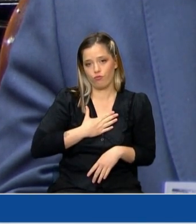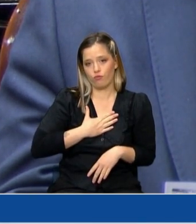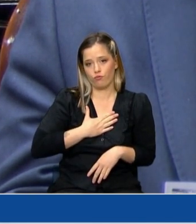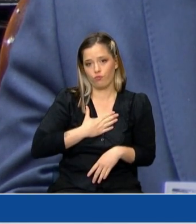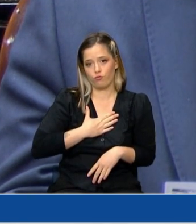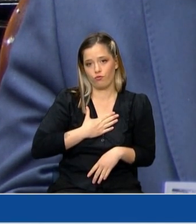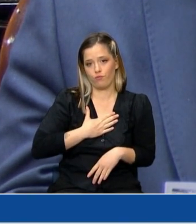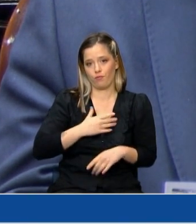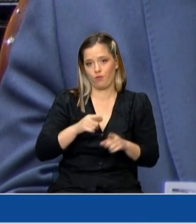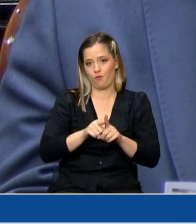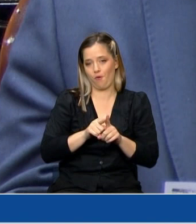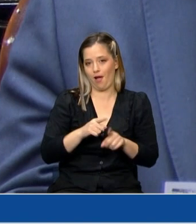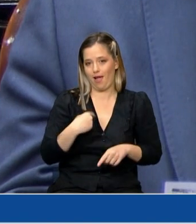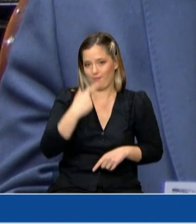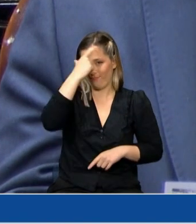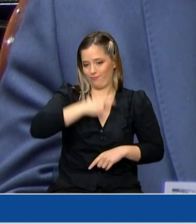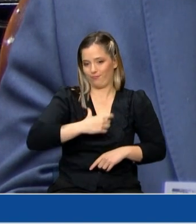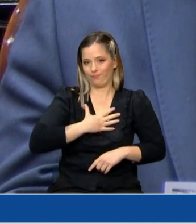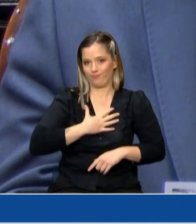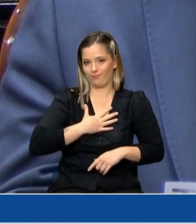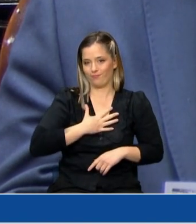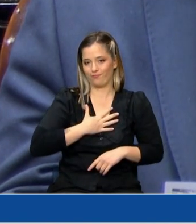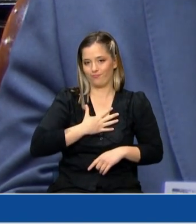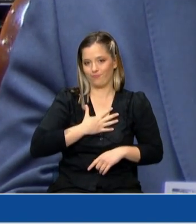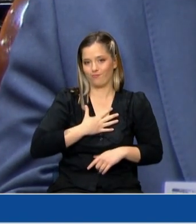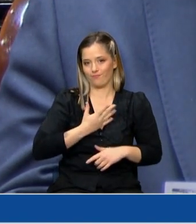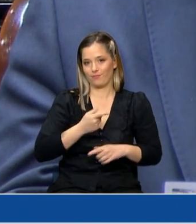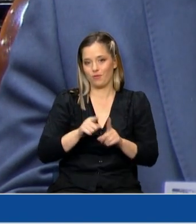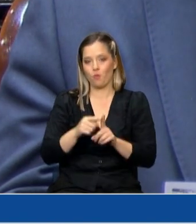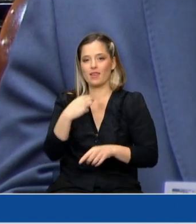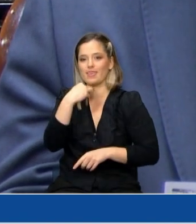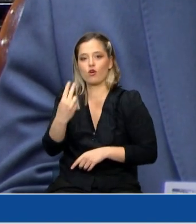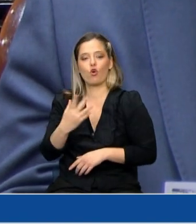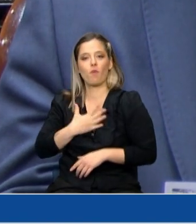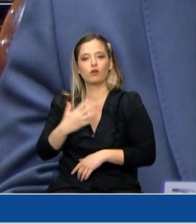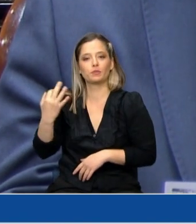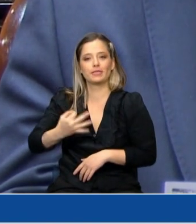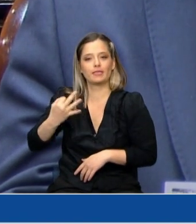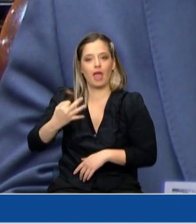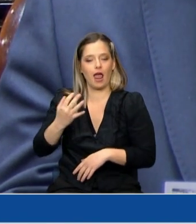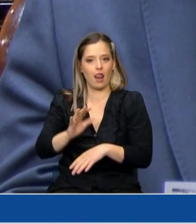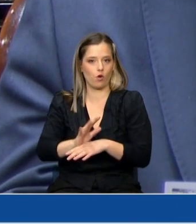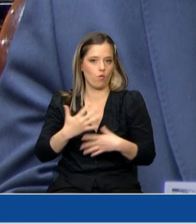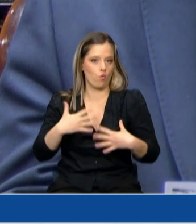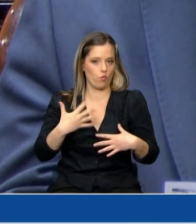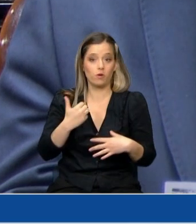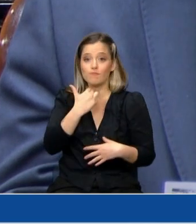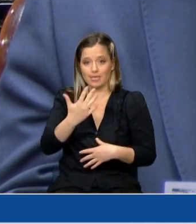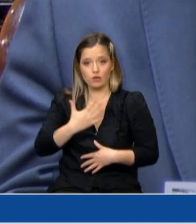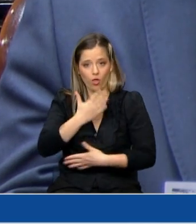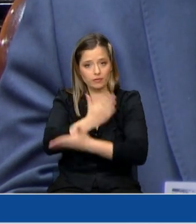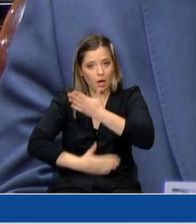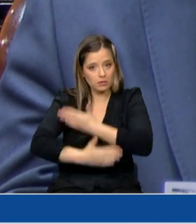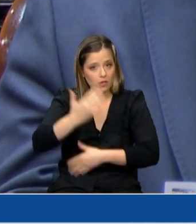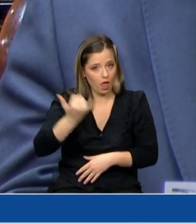quienes tenemos el privilegio de tener un hijo especial, un hijo que tiene